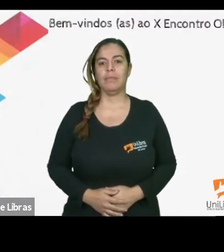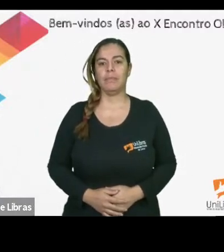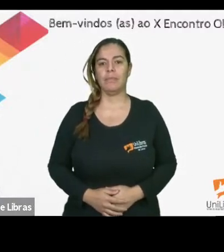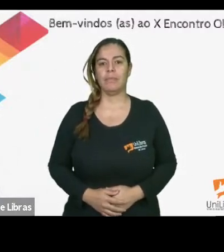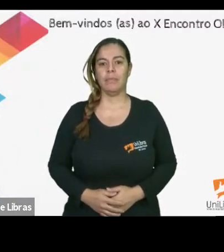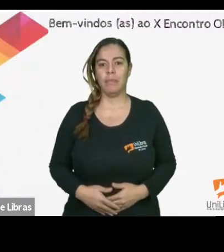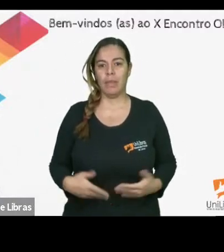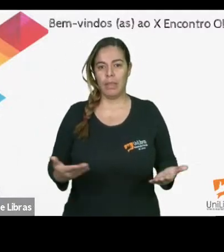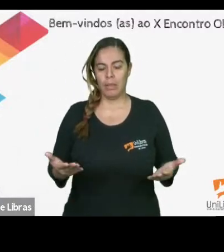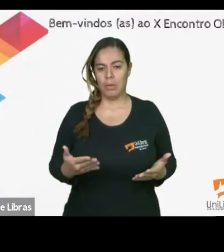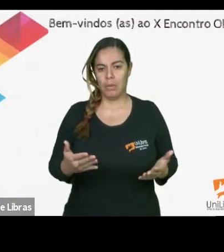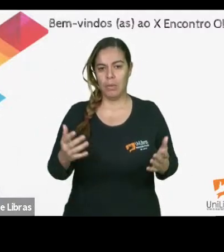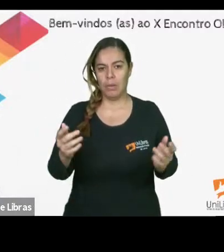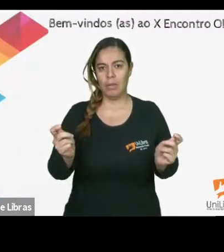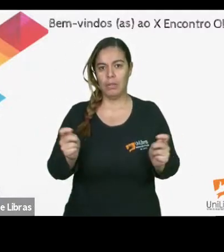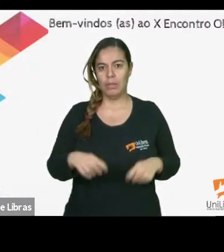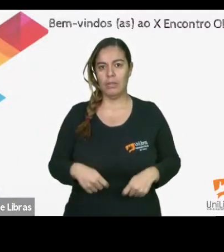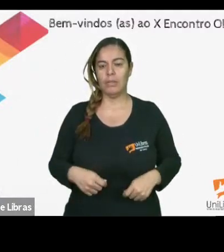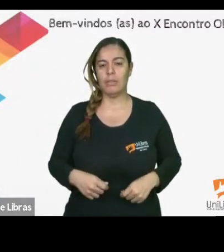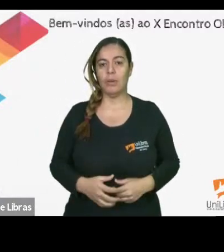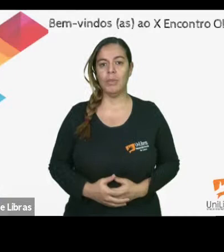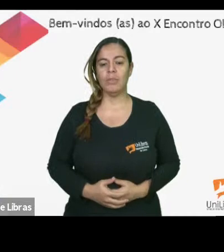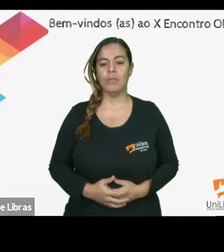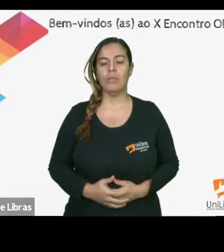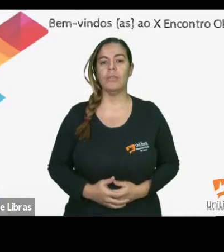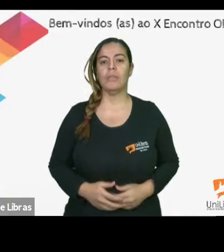vamos a poder tal vez fluir mejor